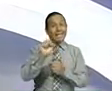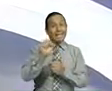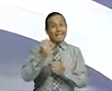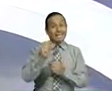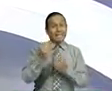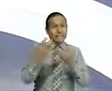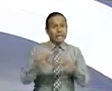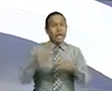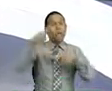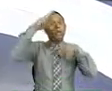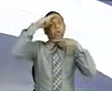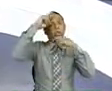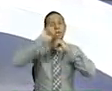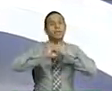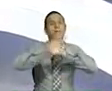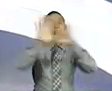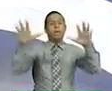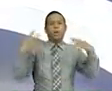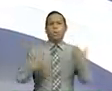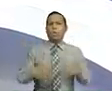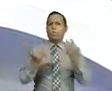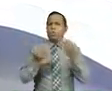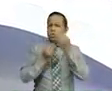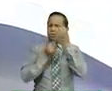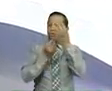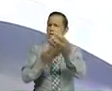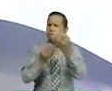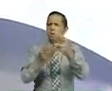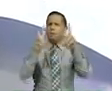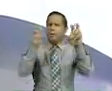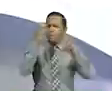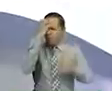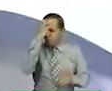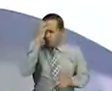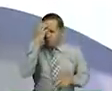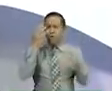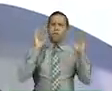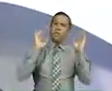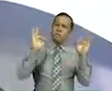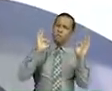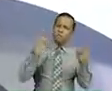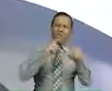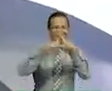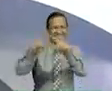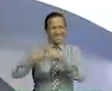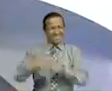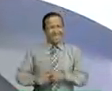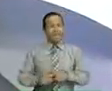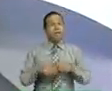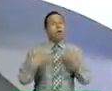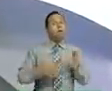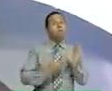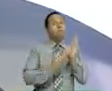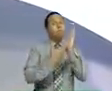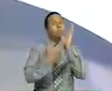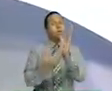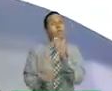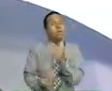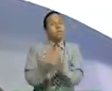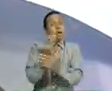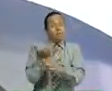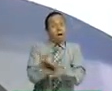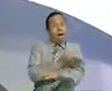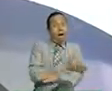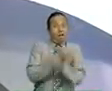lunes estuvo cargado de información, educación, entretenimiento y variedades. Es una propuesta que desde el primer día fue del agrado